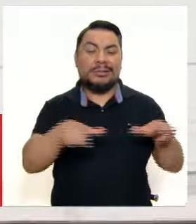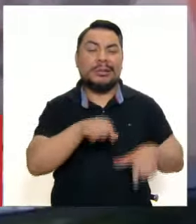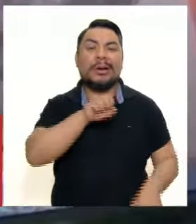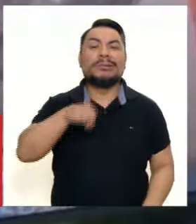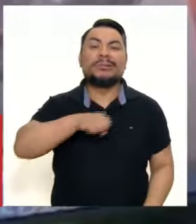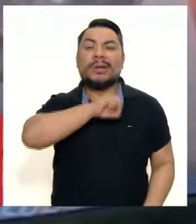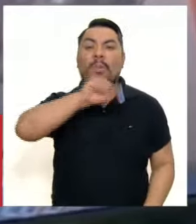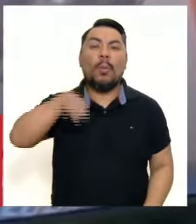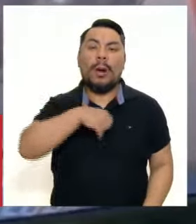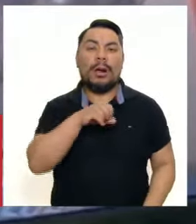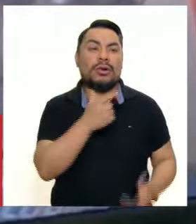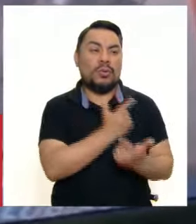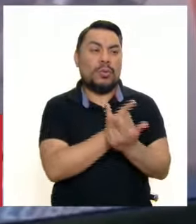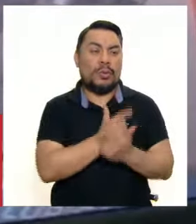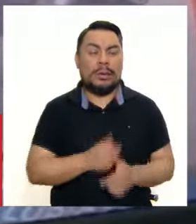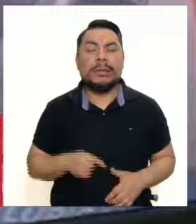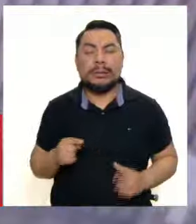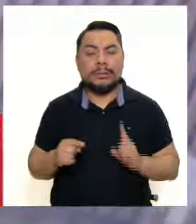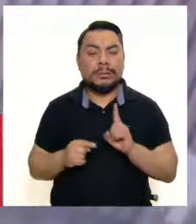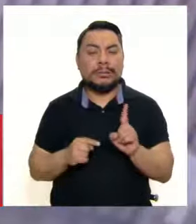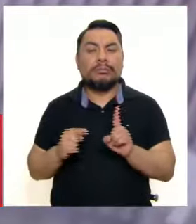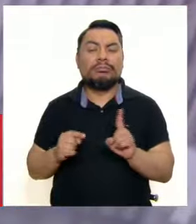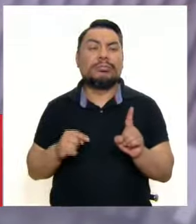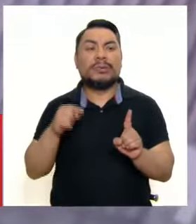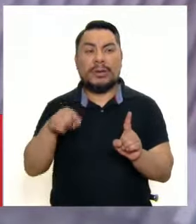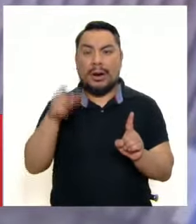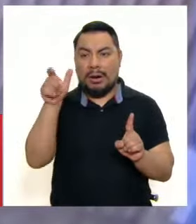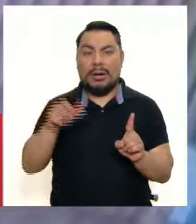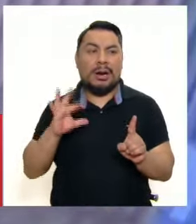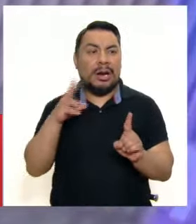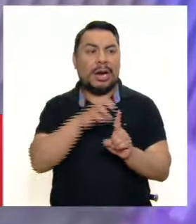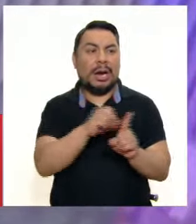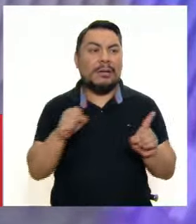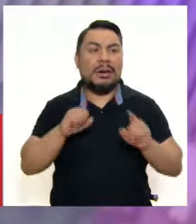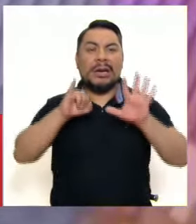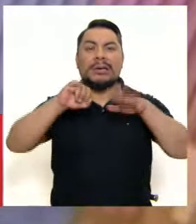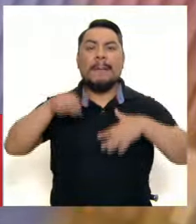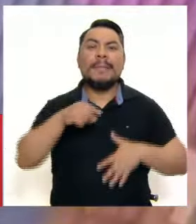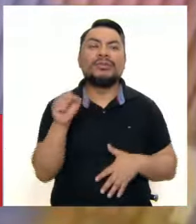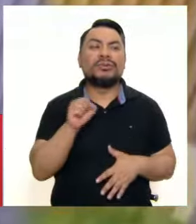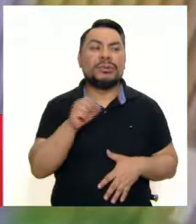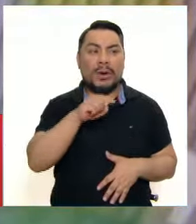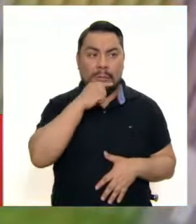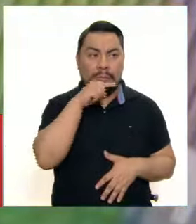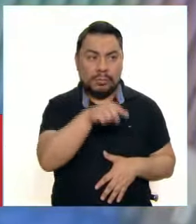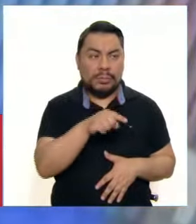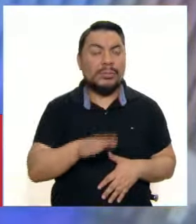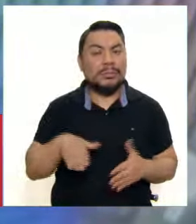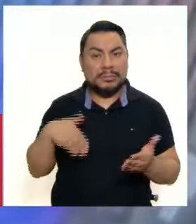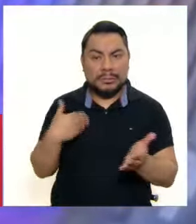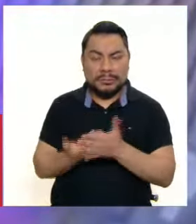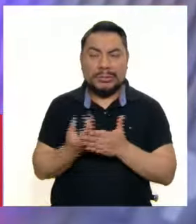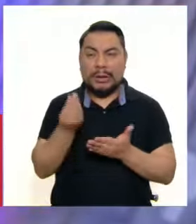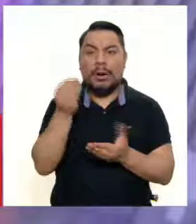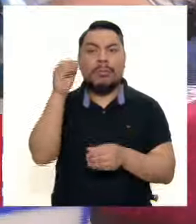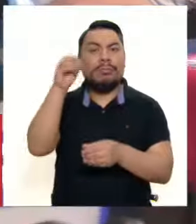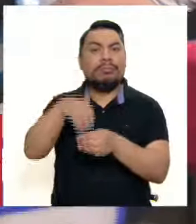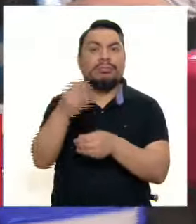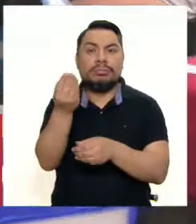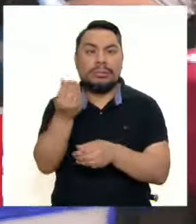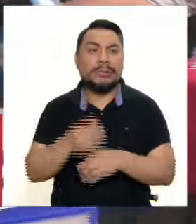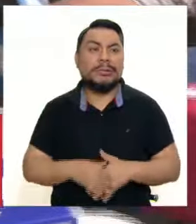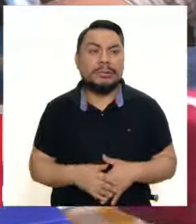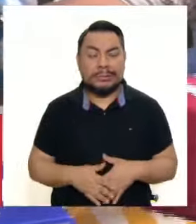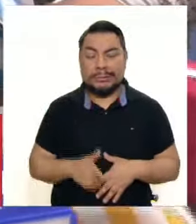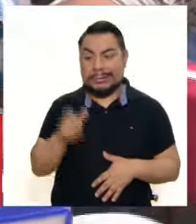Lurigancho, donde delincuentes arrebataron cerca de 6.000 soles a una mujer que llegó para hacer un depósito.